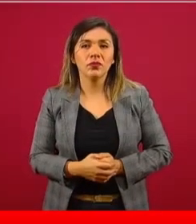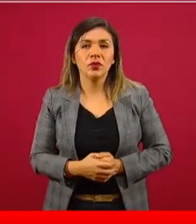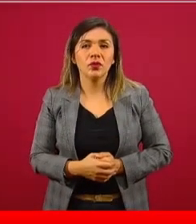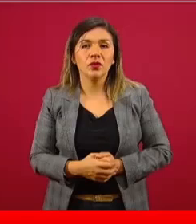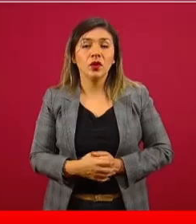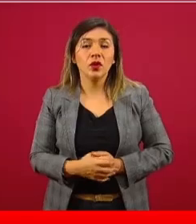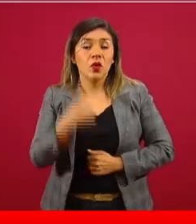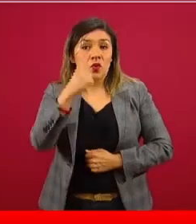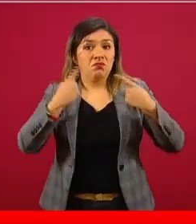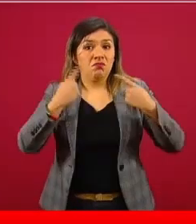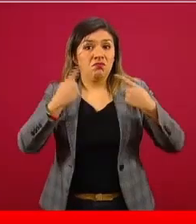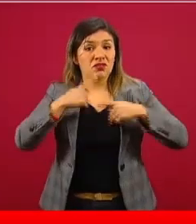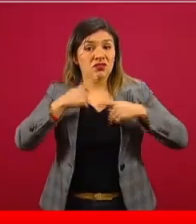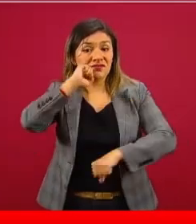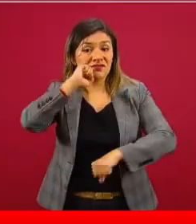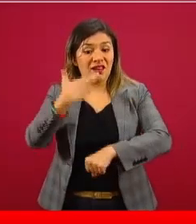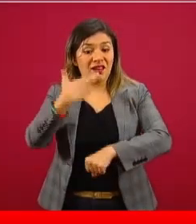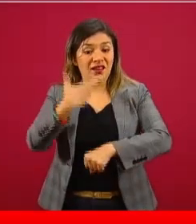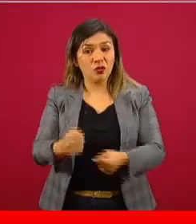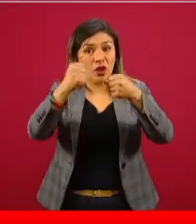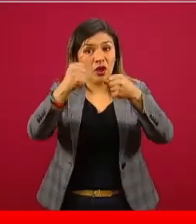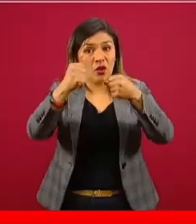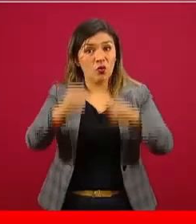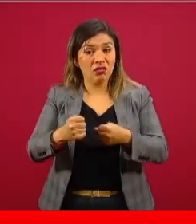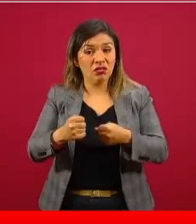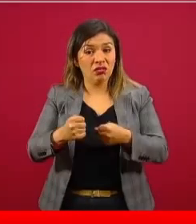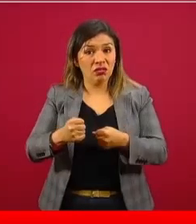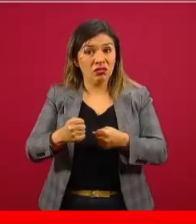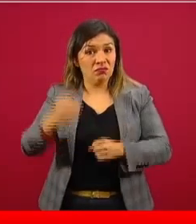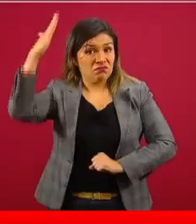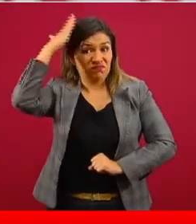un secretario de Seguridad Pública